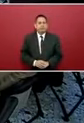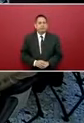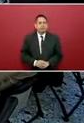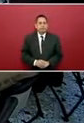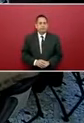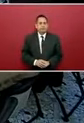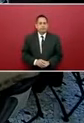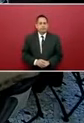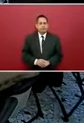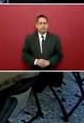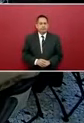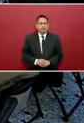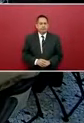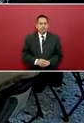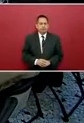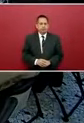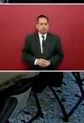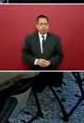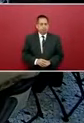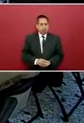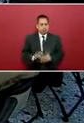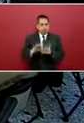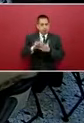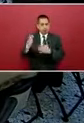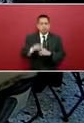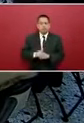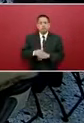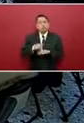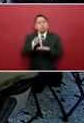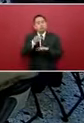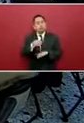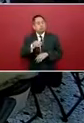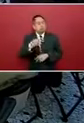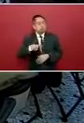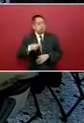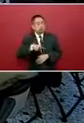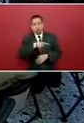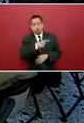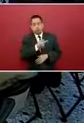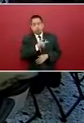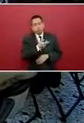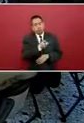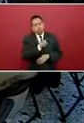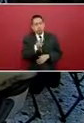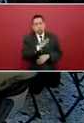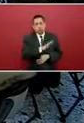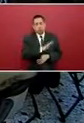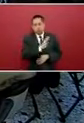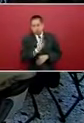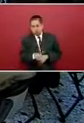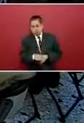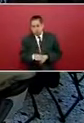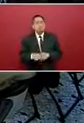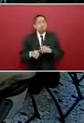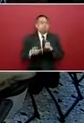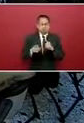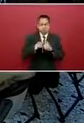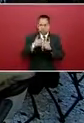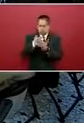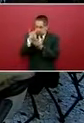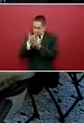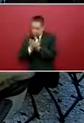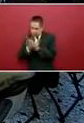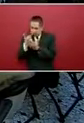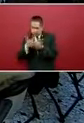Gracias. Primero que nada, respecto a las bajas, las defunciones, todos los padrones se cruzan primero con el